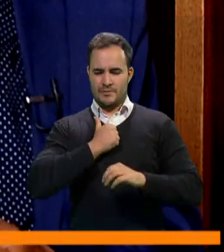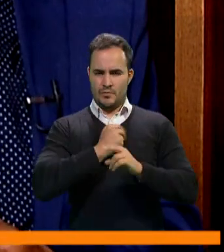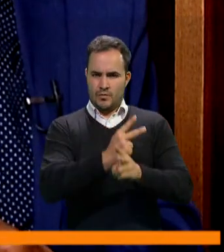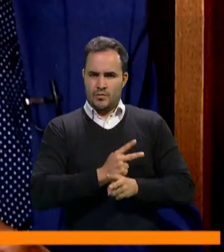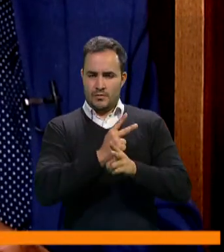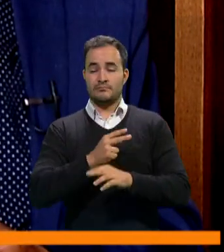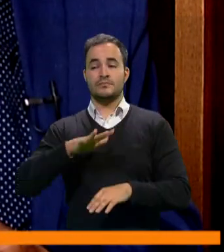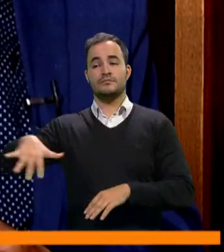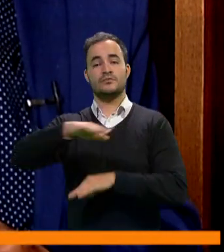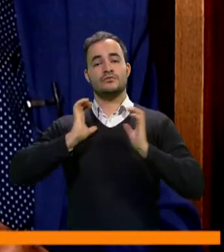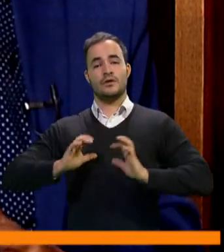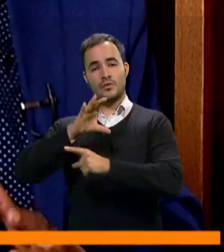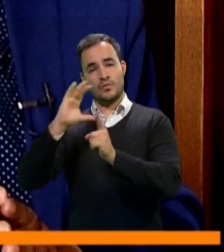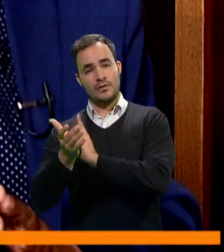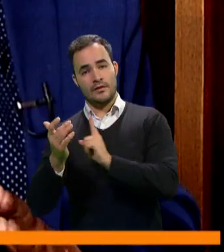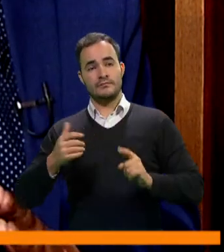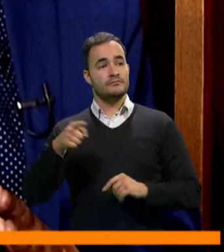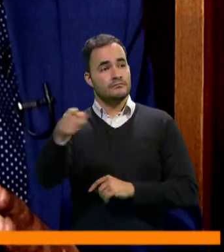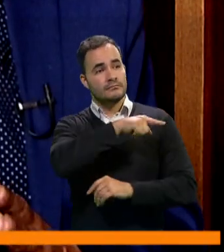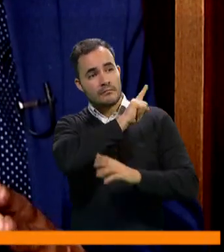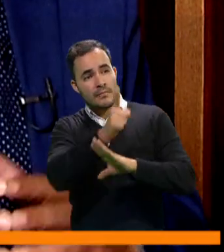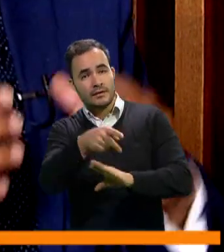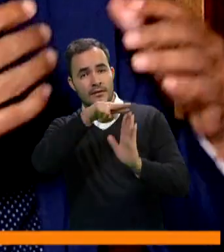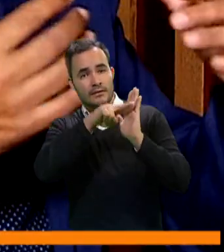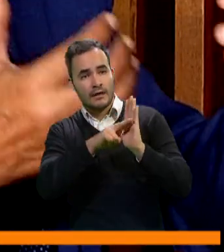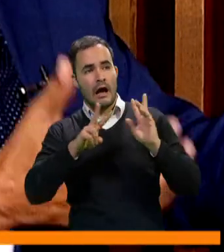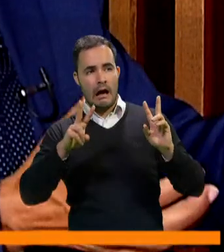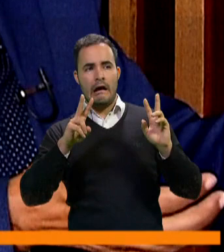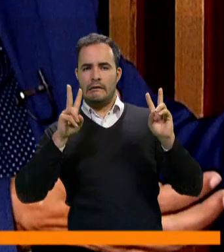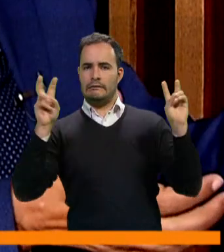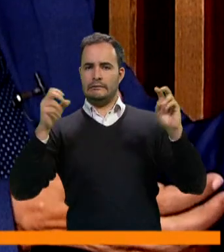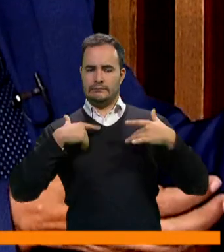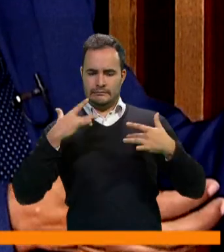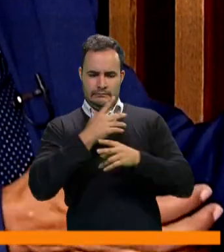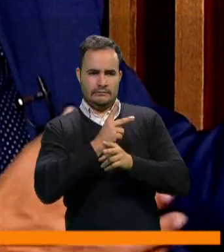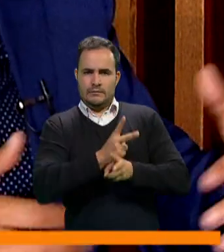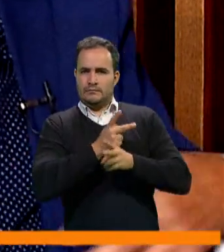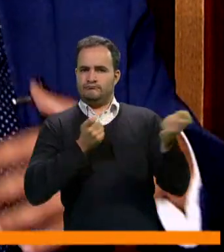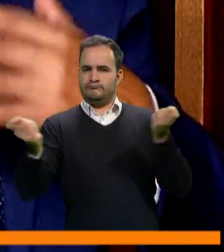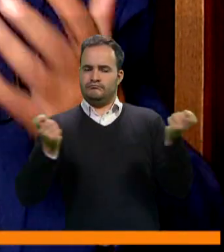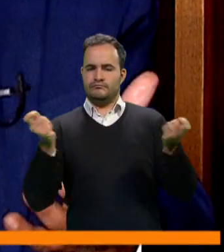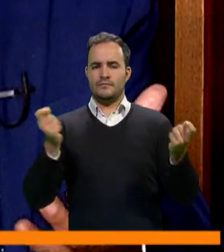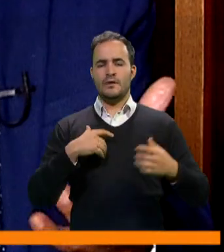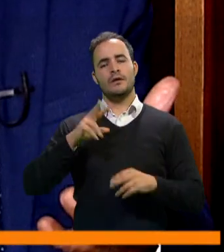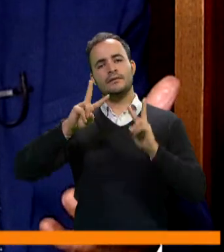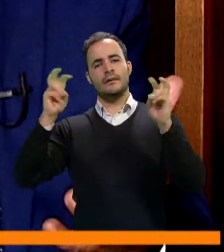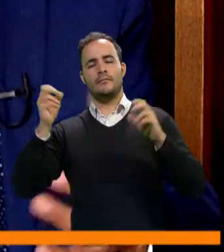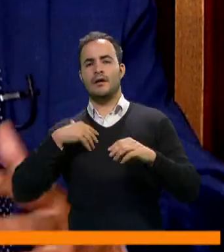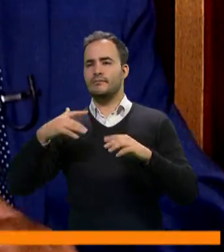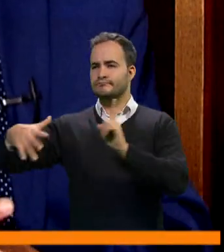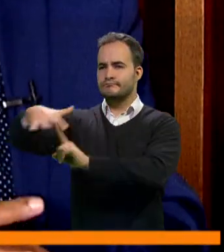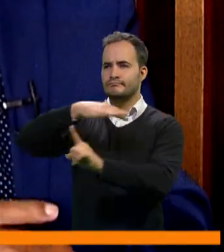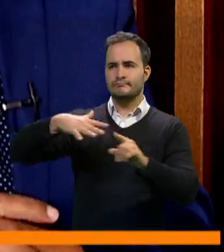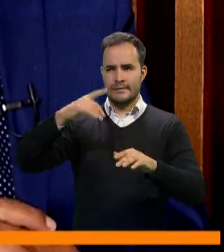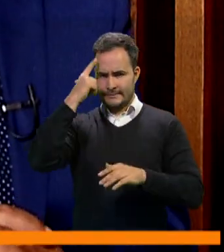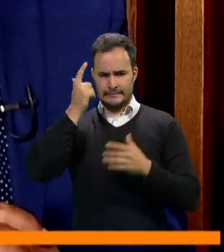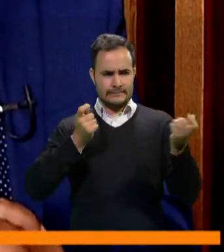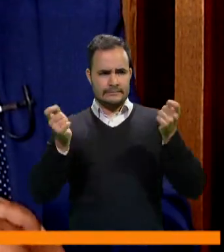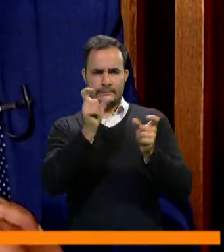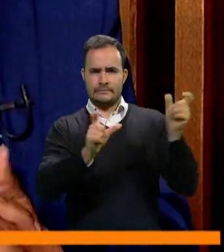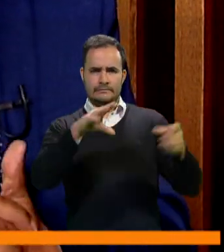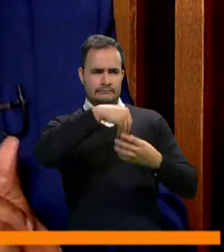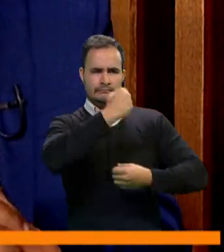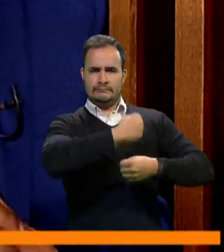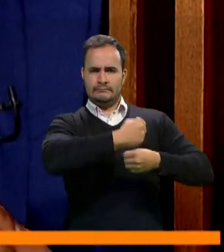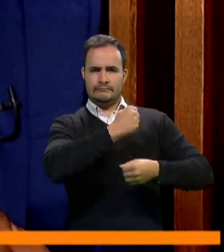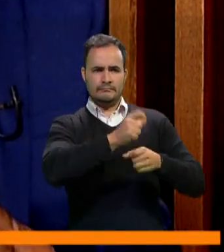autocuidado, cultura ciudadana, respeto de las normas sanitarias, para dotación de la red hospitalaria, para bioseguridad en el sector de la salud,